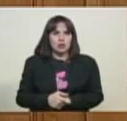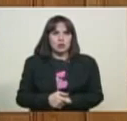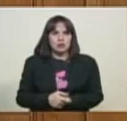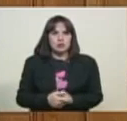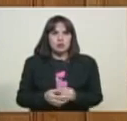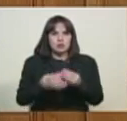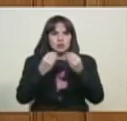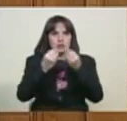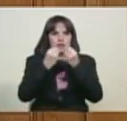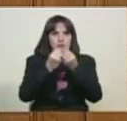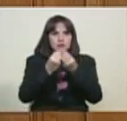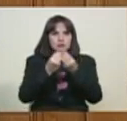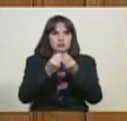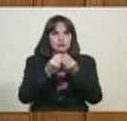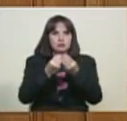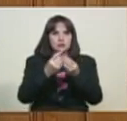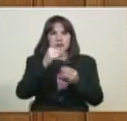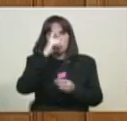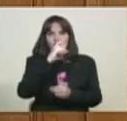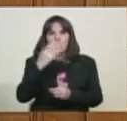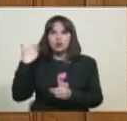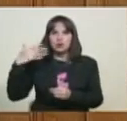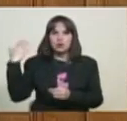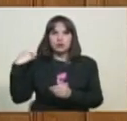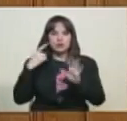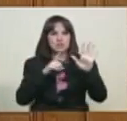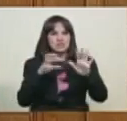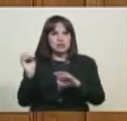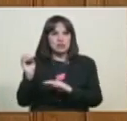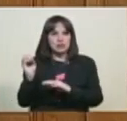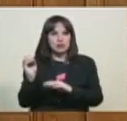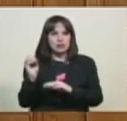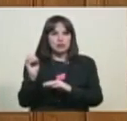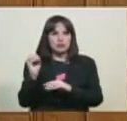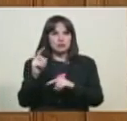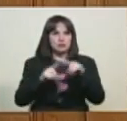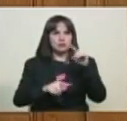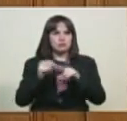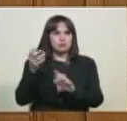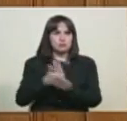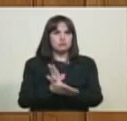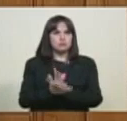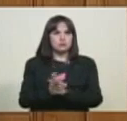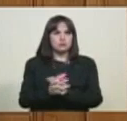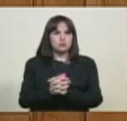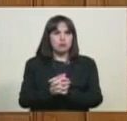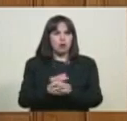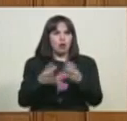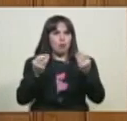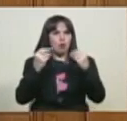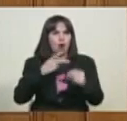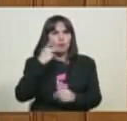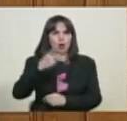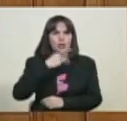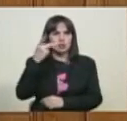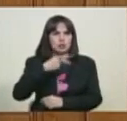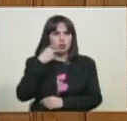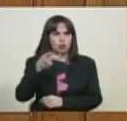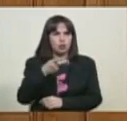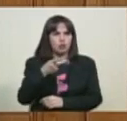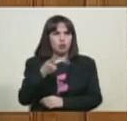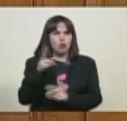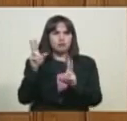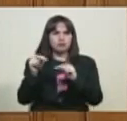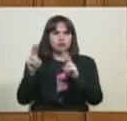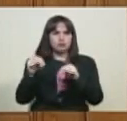resto, inclusive en los años 60 hubo una contienda armada de carácter político. Nunca la